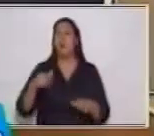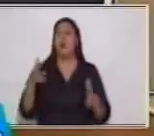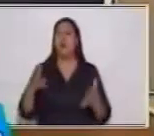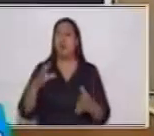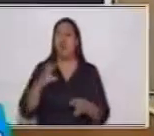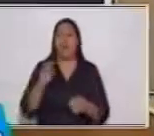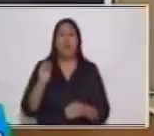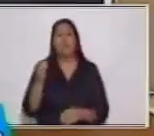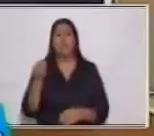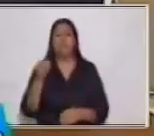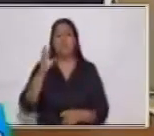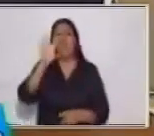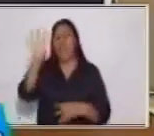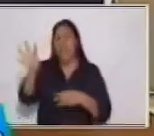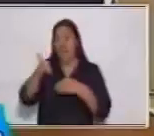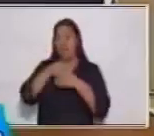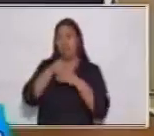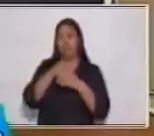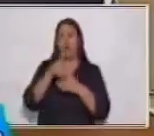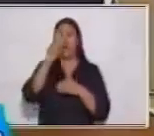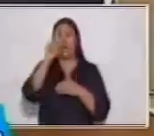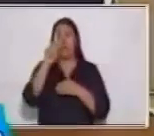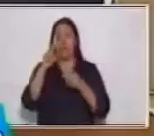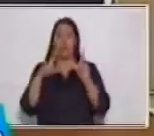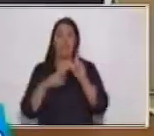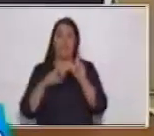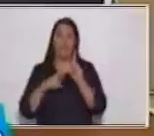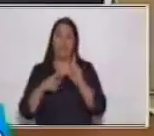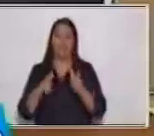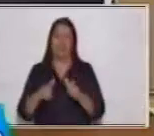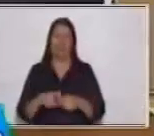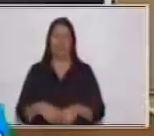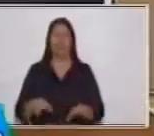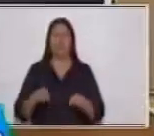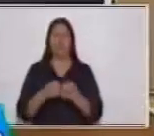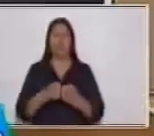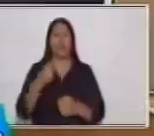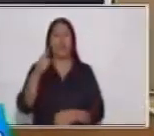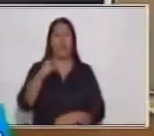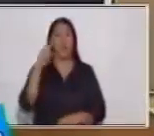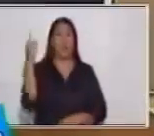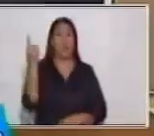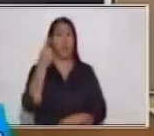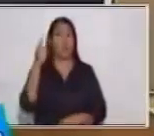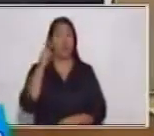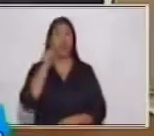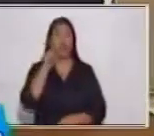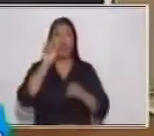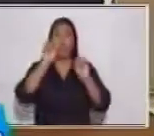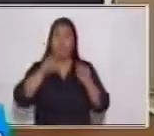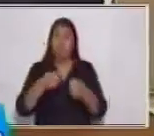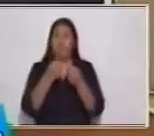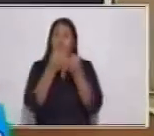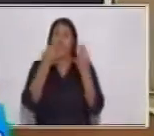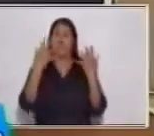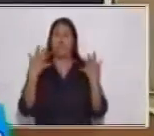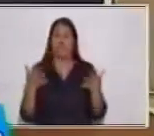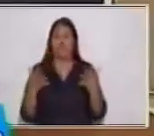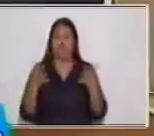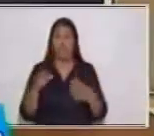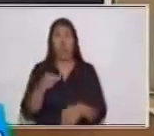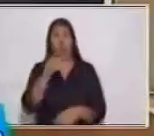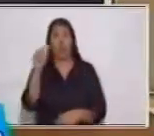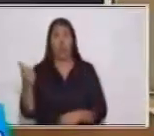ese caso es muy importante que tú sepas trabajar la parte fraccionaria en álgebra. ¿Por qué? Porque muchas veces